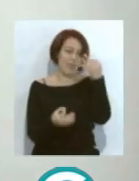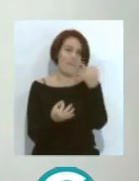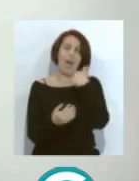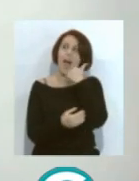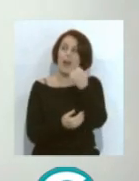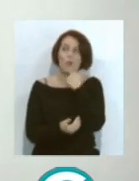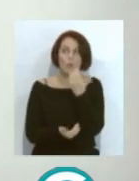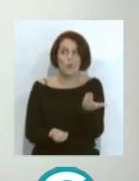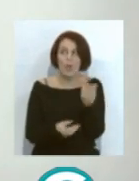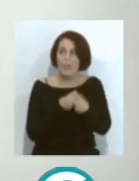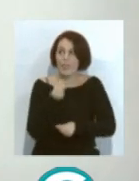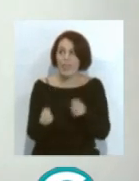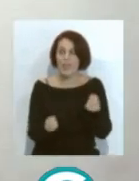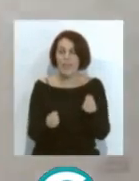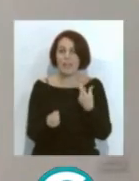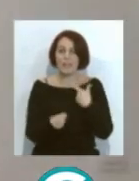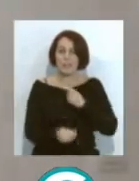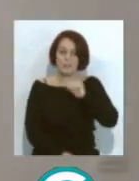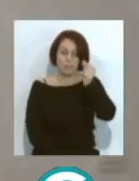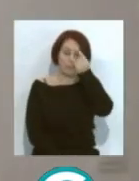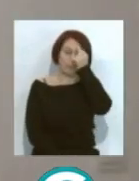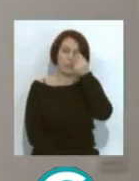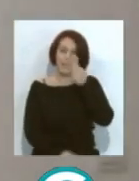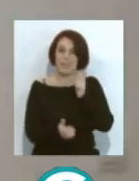algo que se quedara rápido,